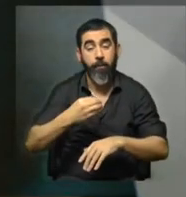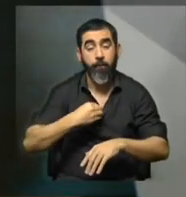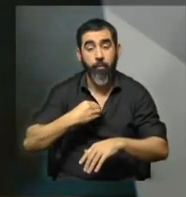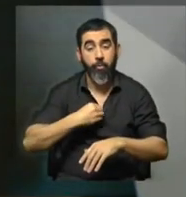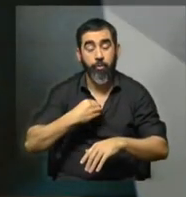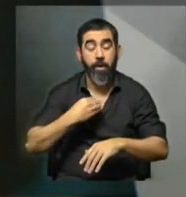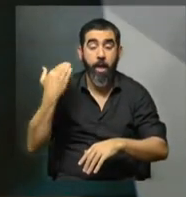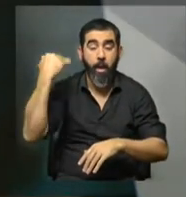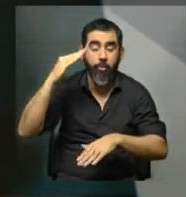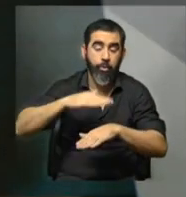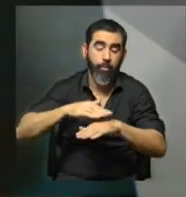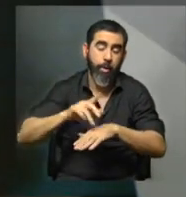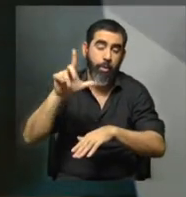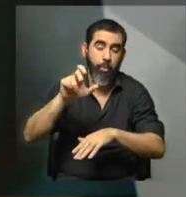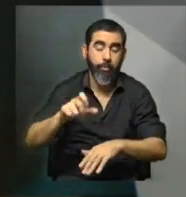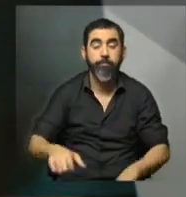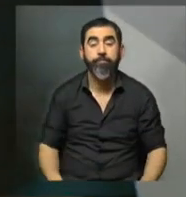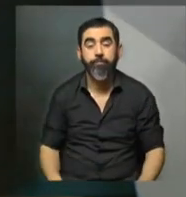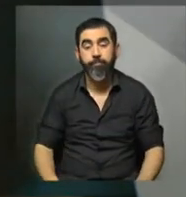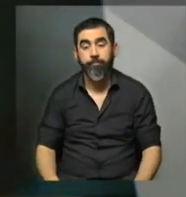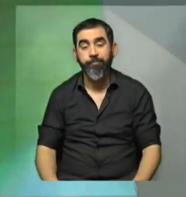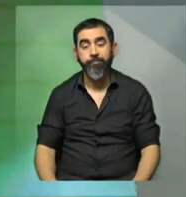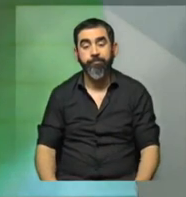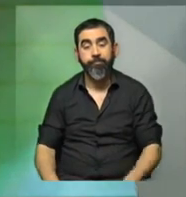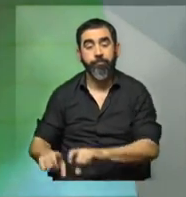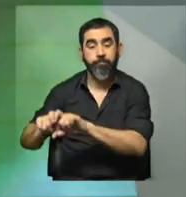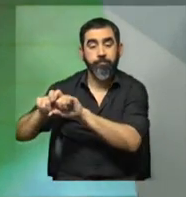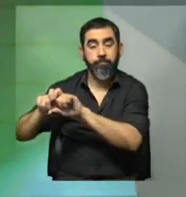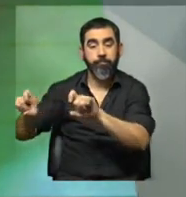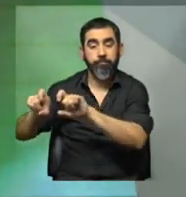adultos responsables obviamente. Vimos recién, ahí está, cronobiología,